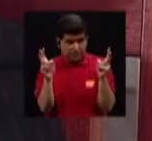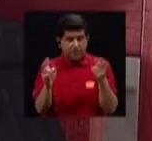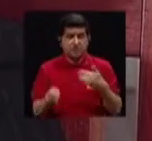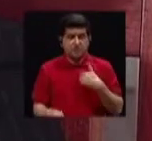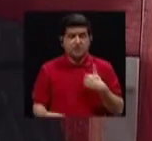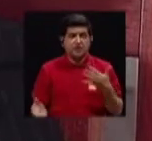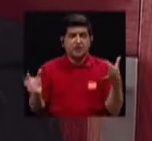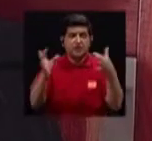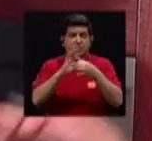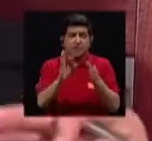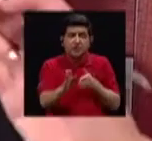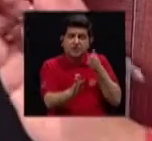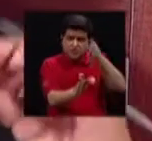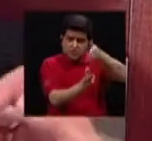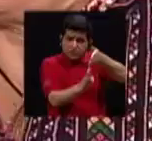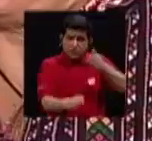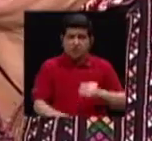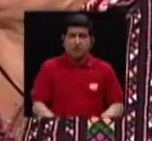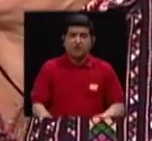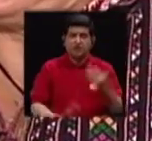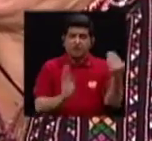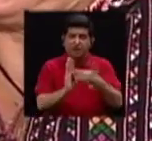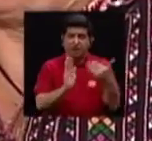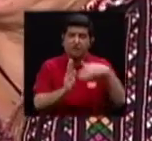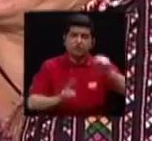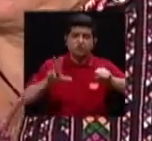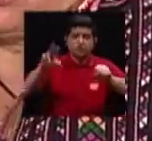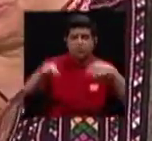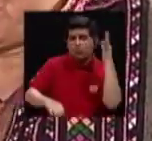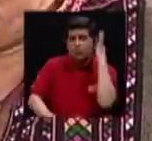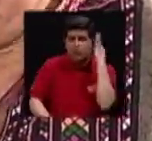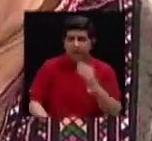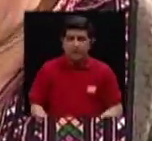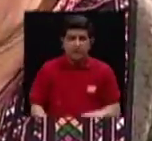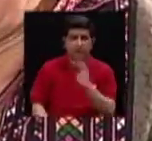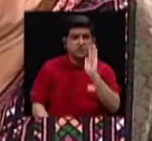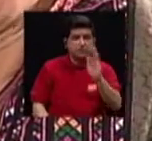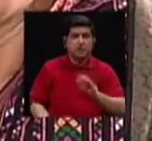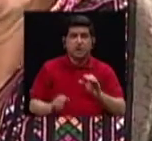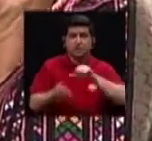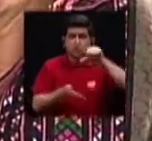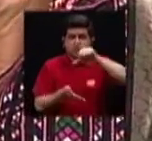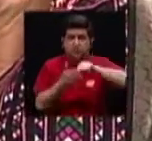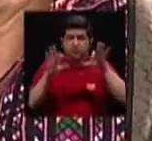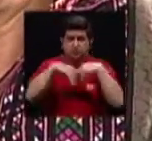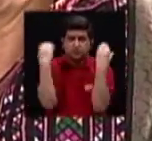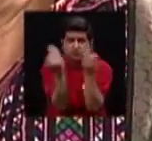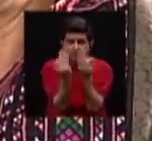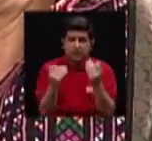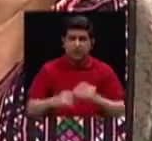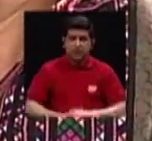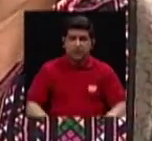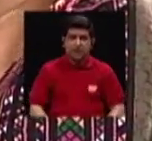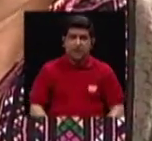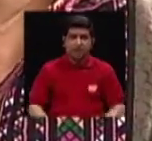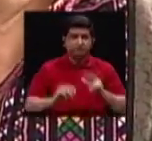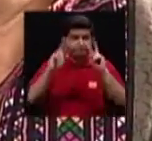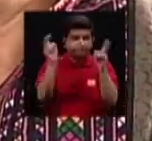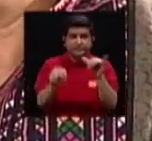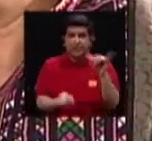casi directamente con que afecta o no a las mujeres y a su núcleo familiar, ¿verdad? Es un tema también